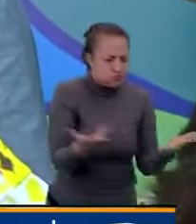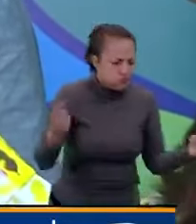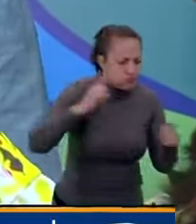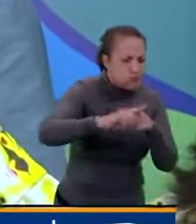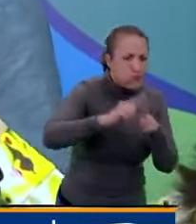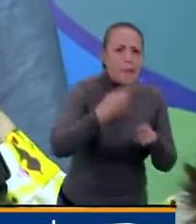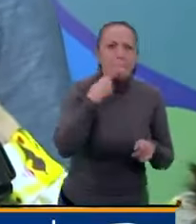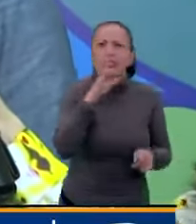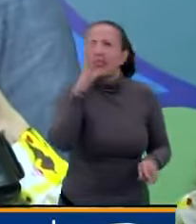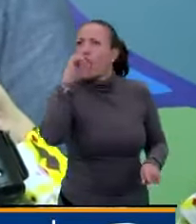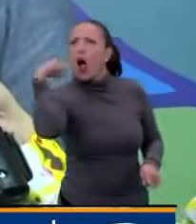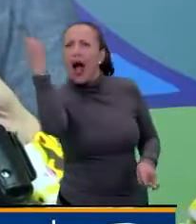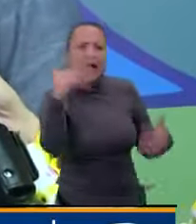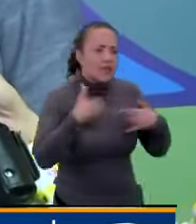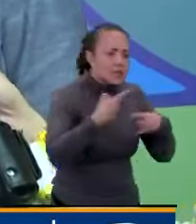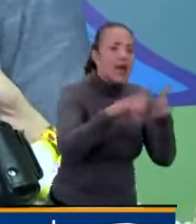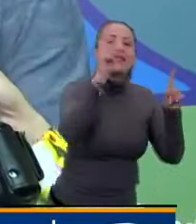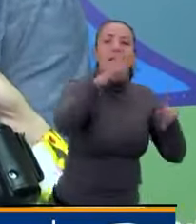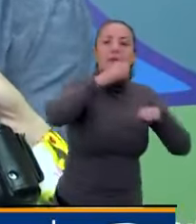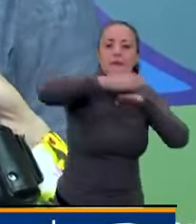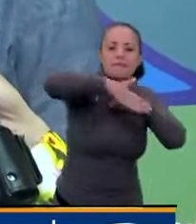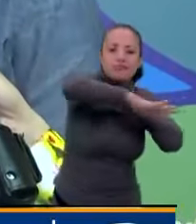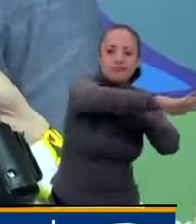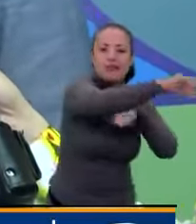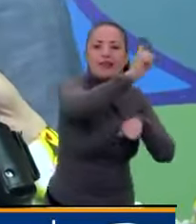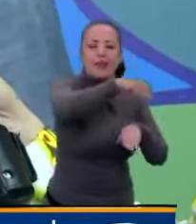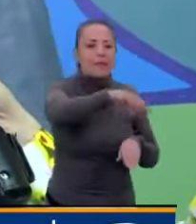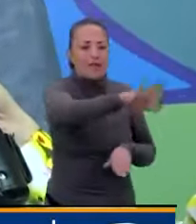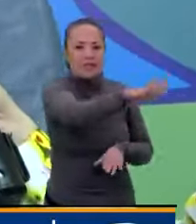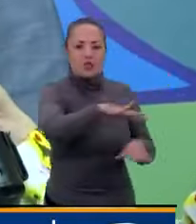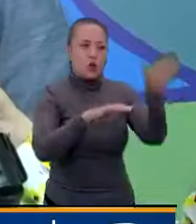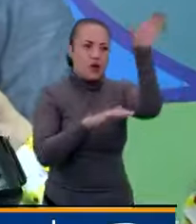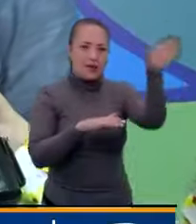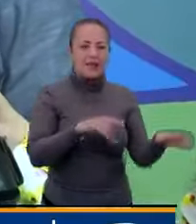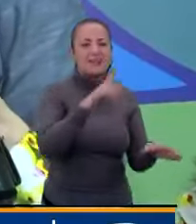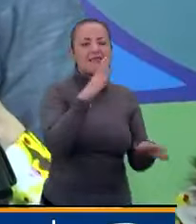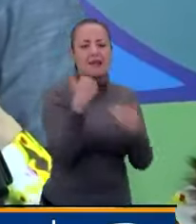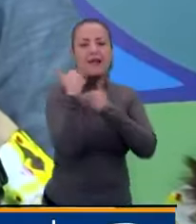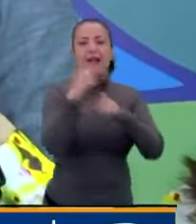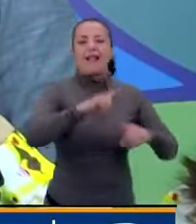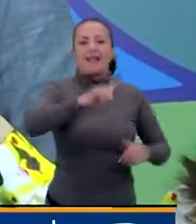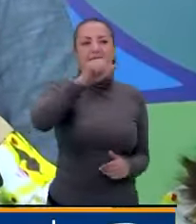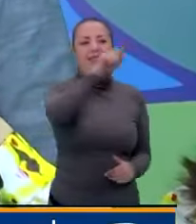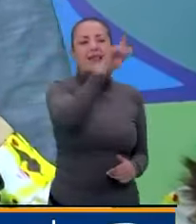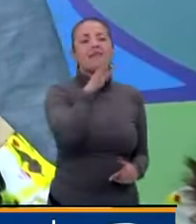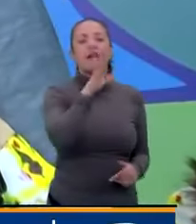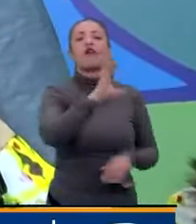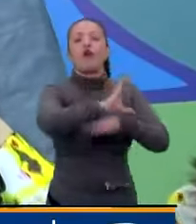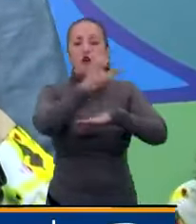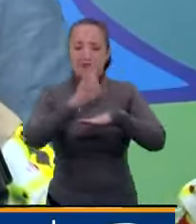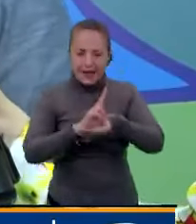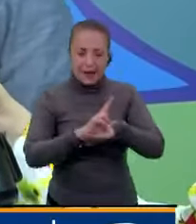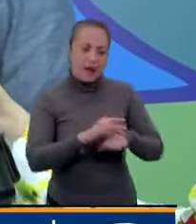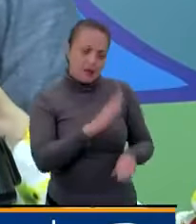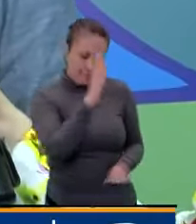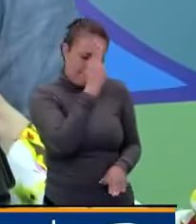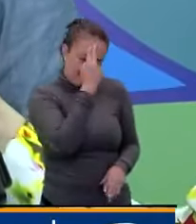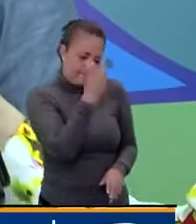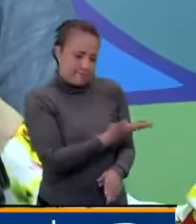estamos trabajando el corredor marino del Pacífico Este, el CEMAR, que lo lidera Costa Rica, y el canciller obviamente estaba